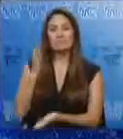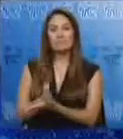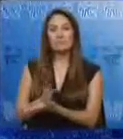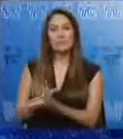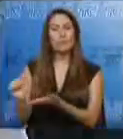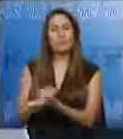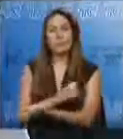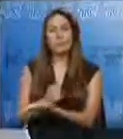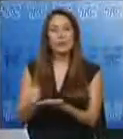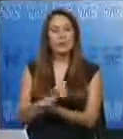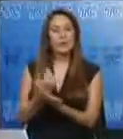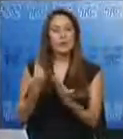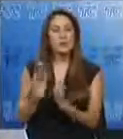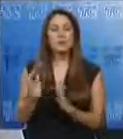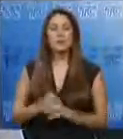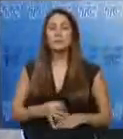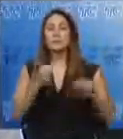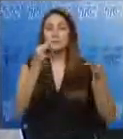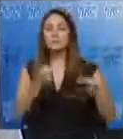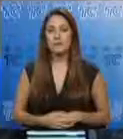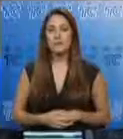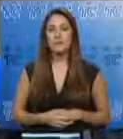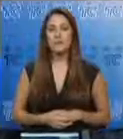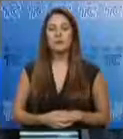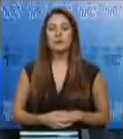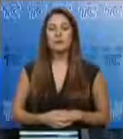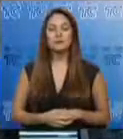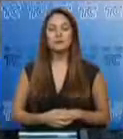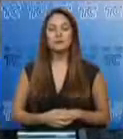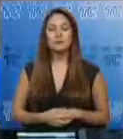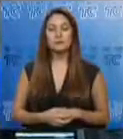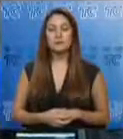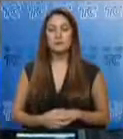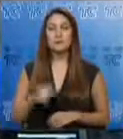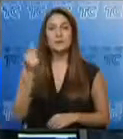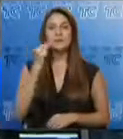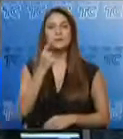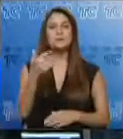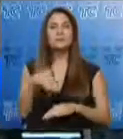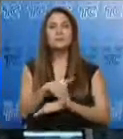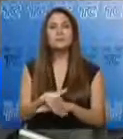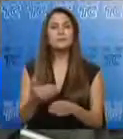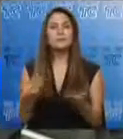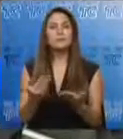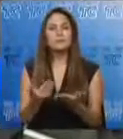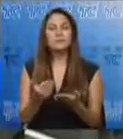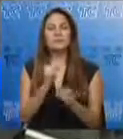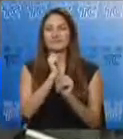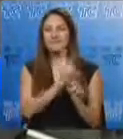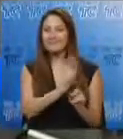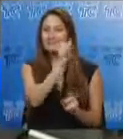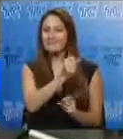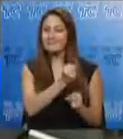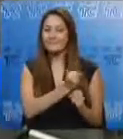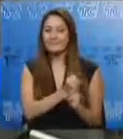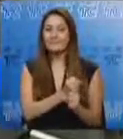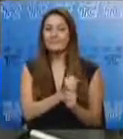inhabilitados. Porque el decreto ejecutivo 988 del año 2011 lo establece como línea única de emergencias